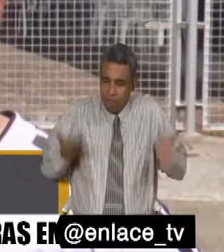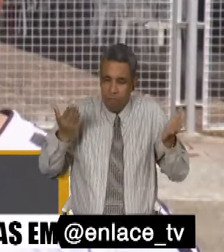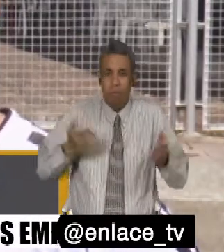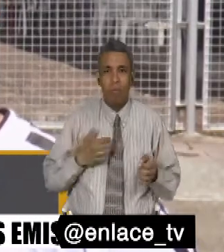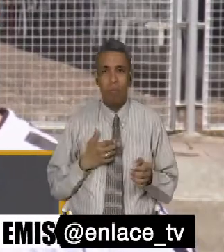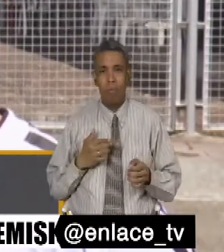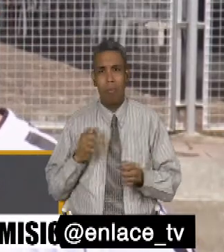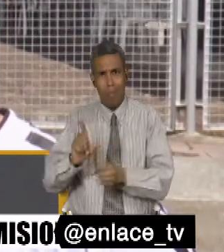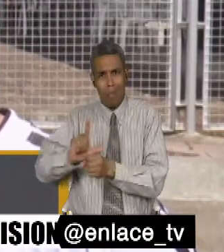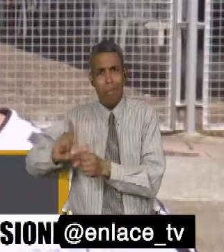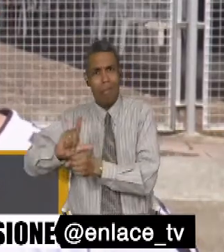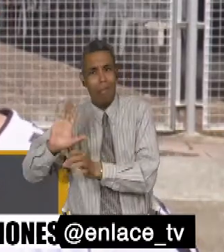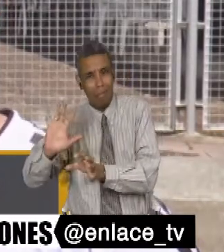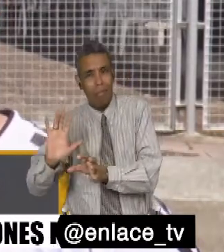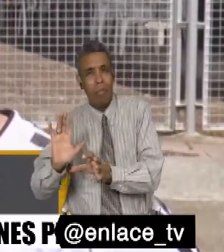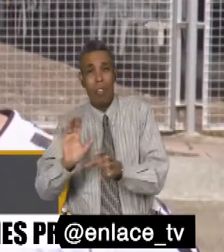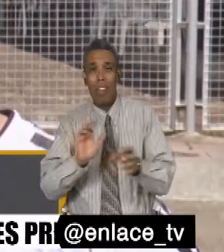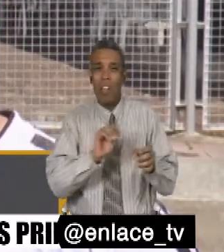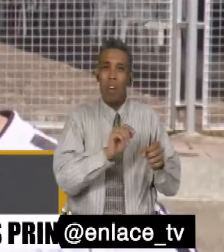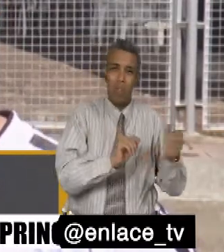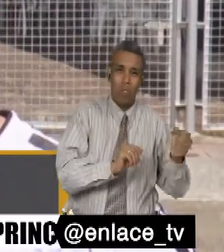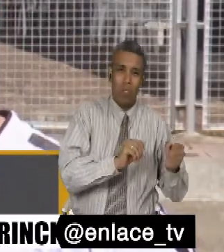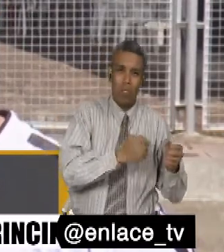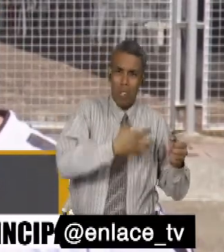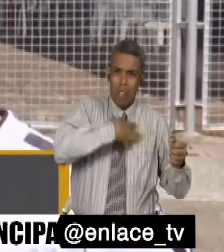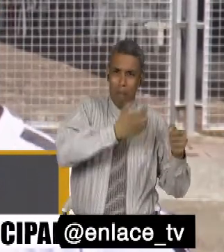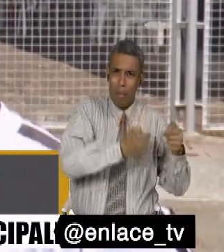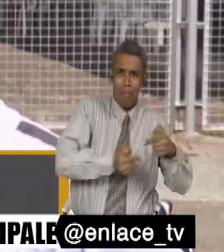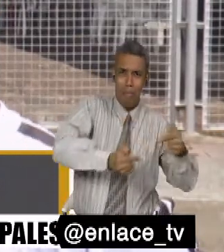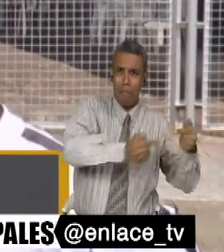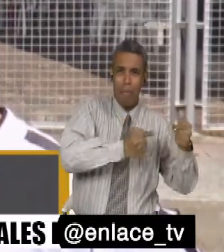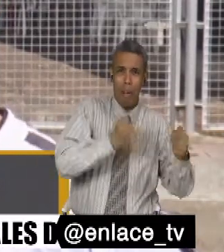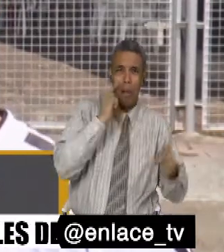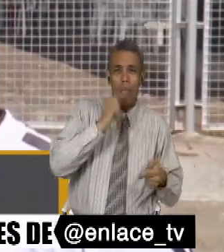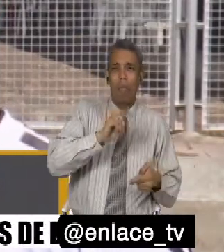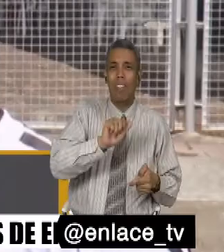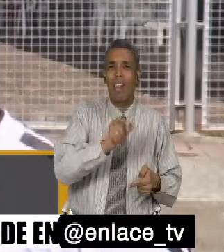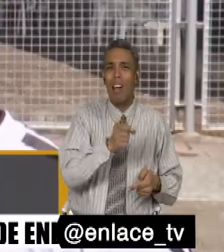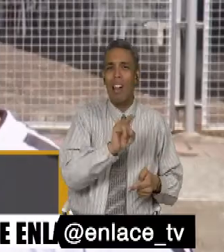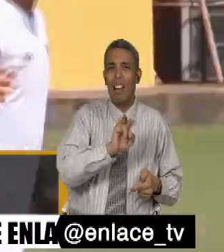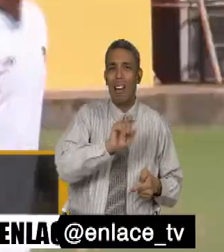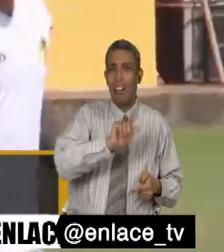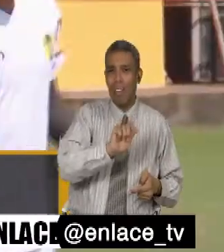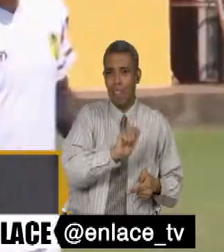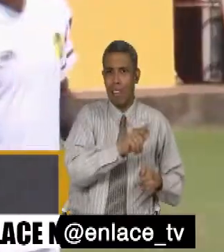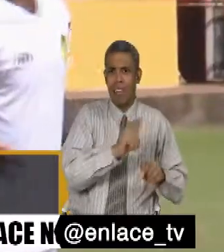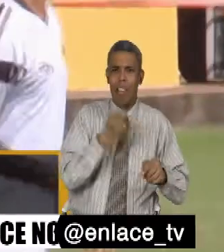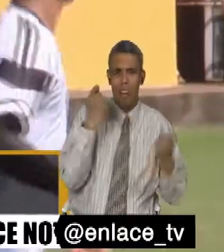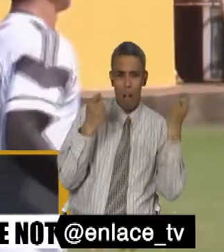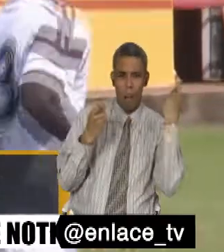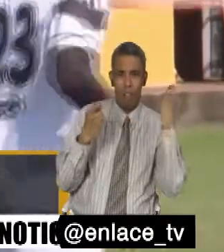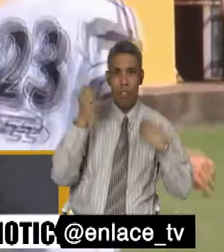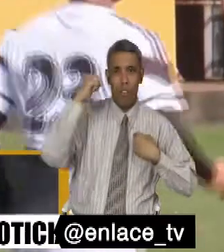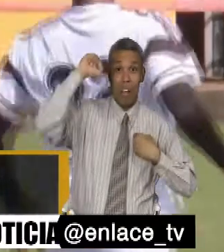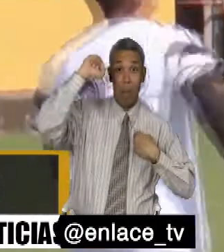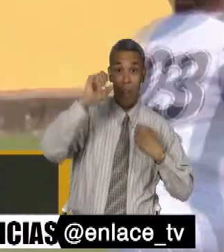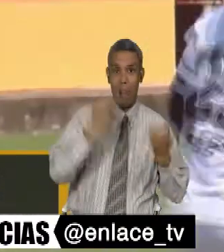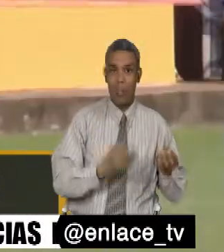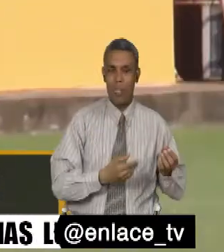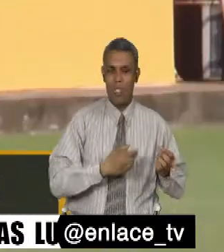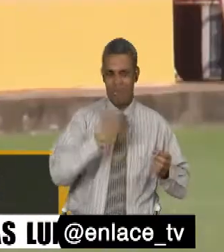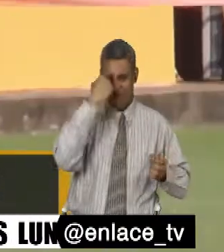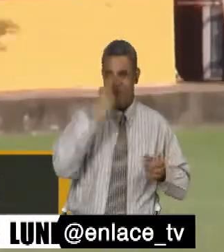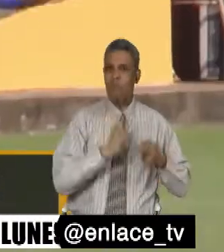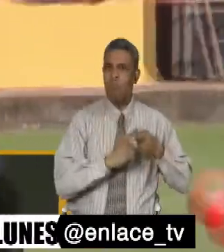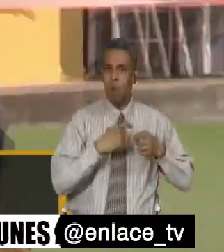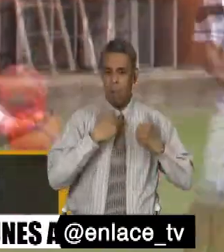x copa venimos de ganar y eso nos da más confianza para para servir las cosas del fin de semana y